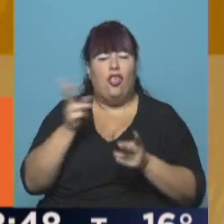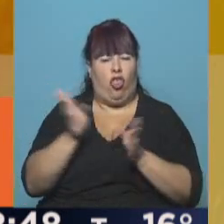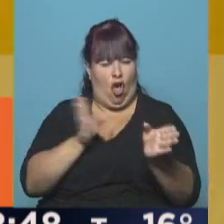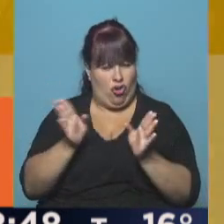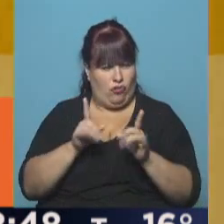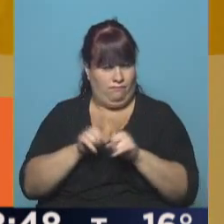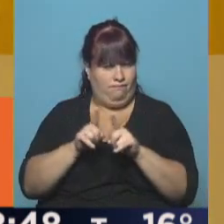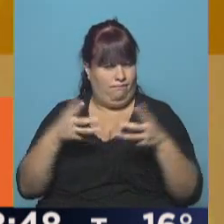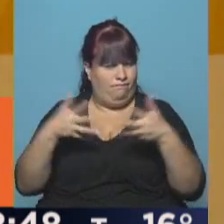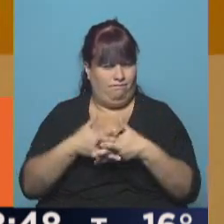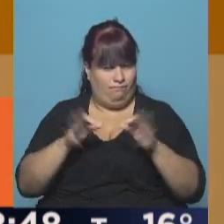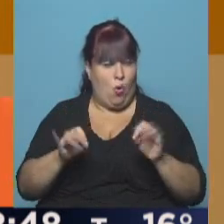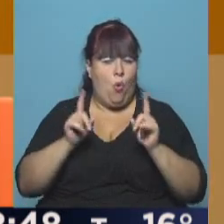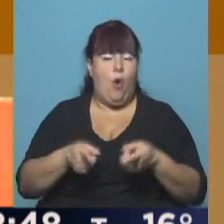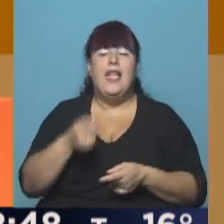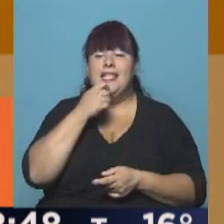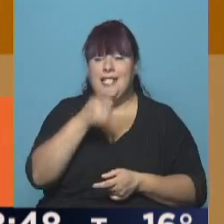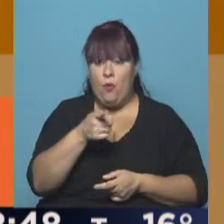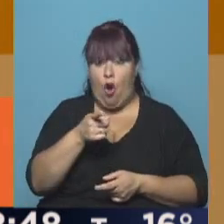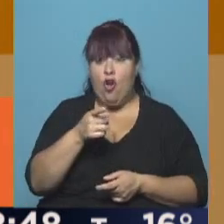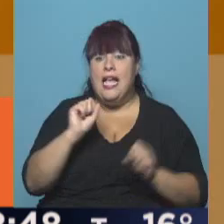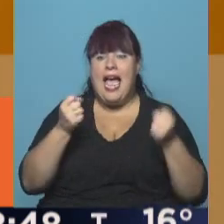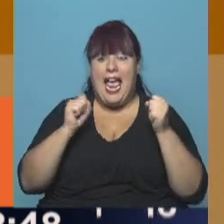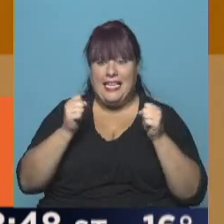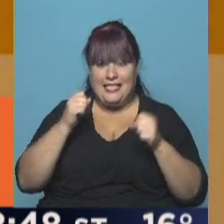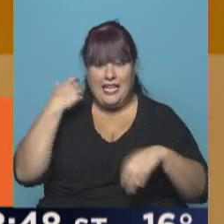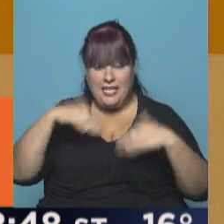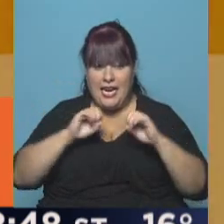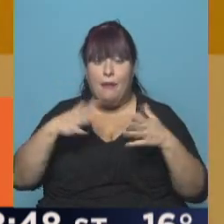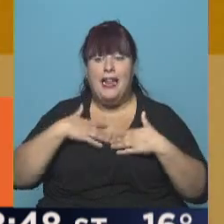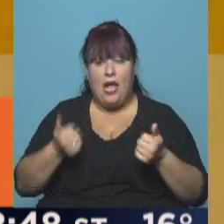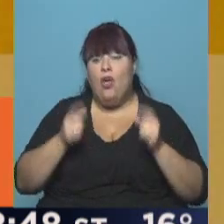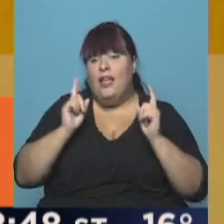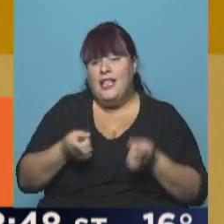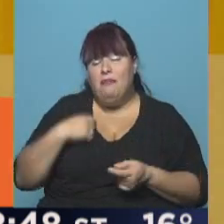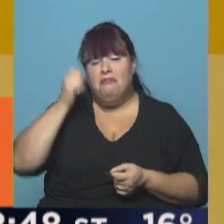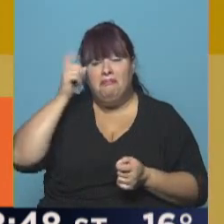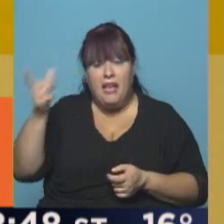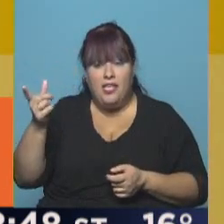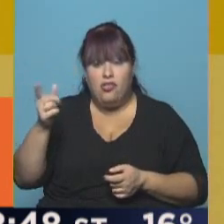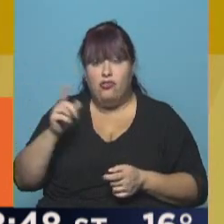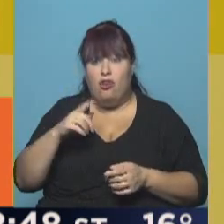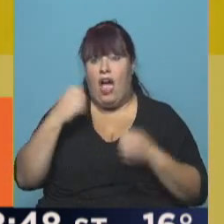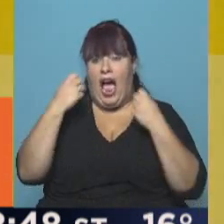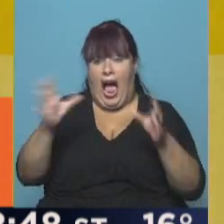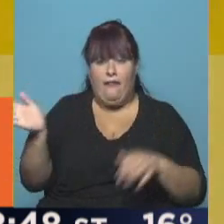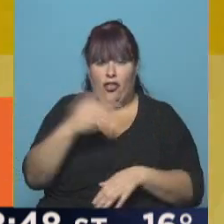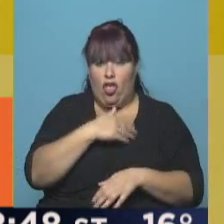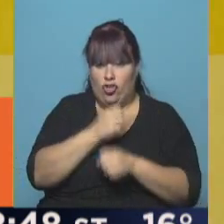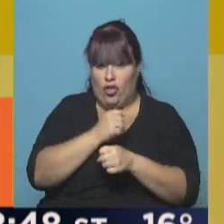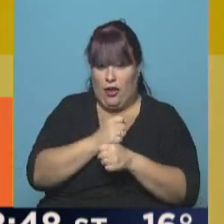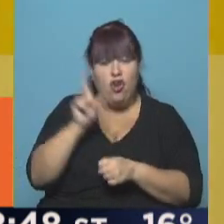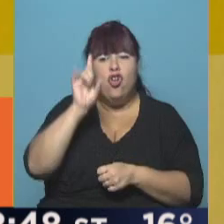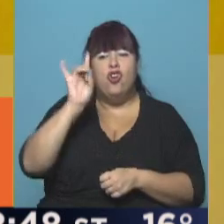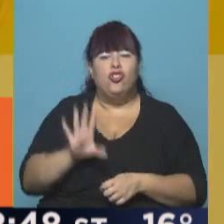cuestiones congruentes. De cualquier manera, si vos tenés un pico de estrés muy preocupante para tu salud, también uno imagina que abandonás todas las funciones,